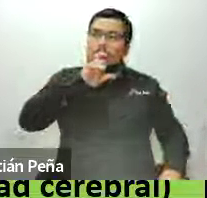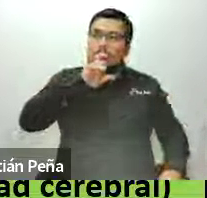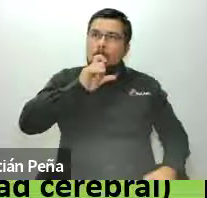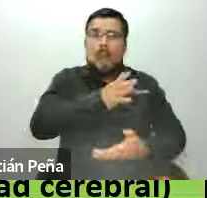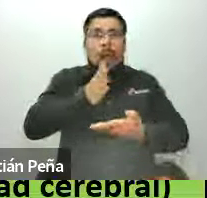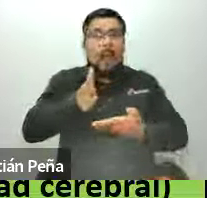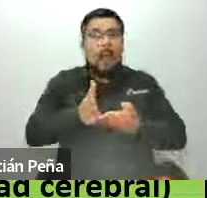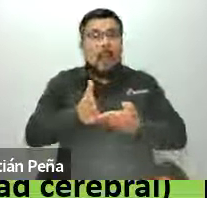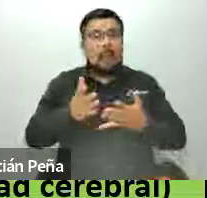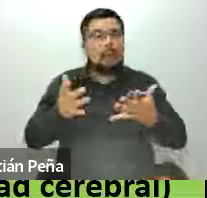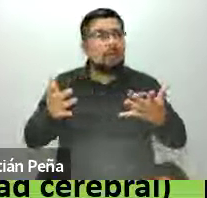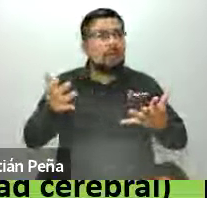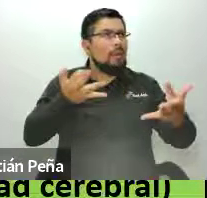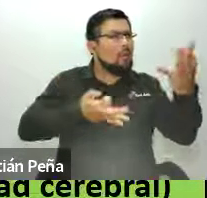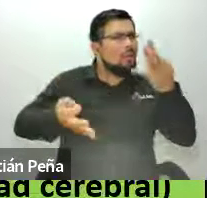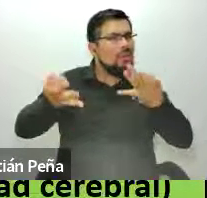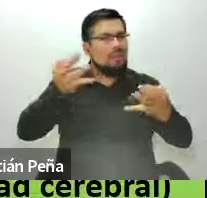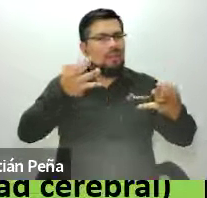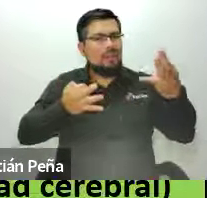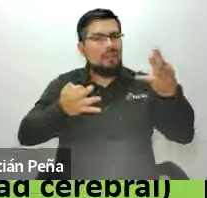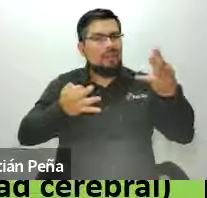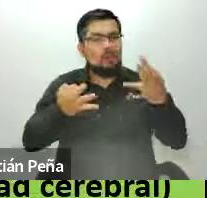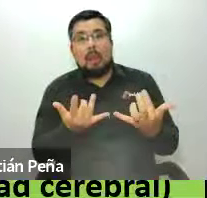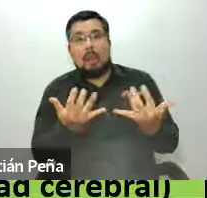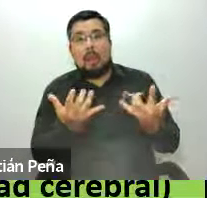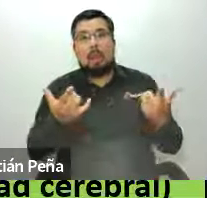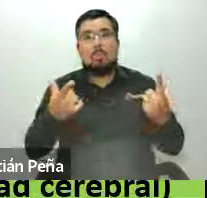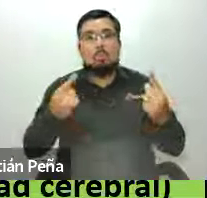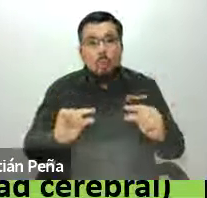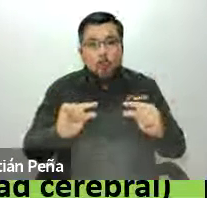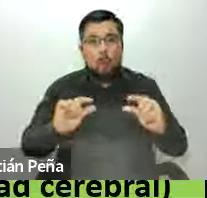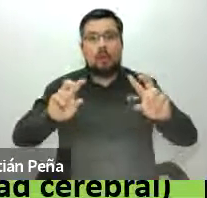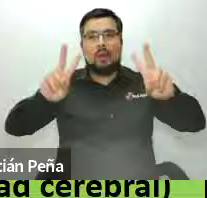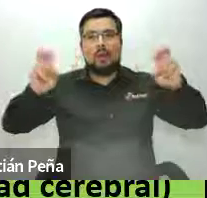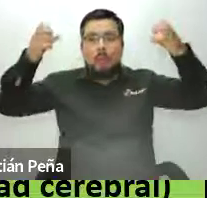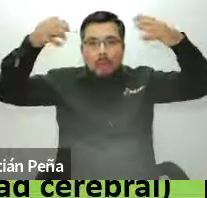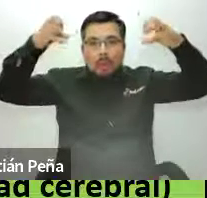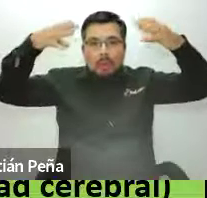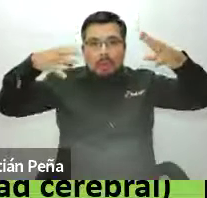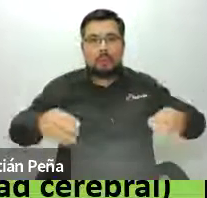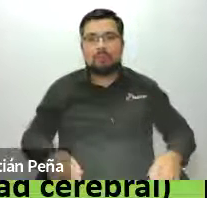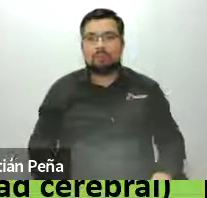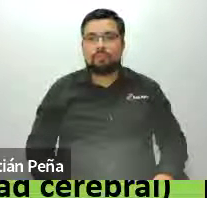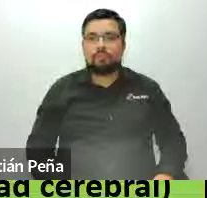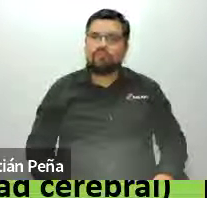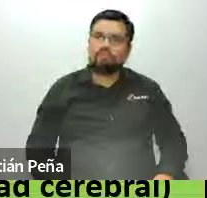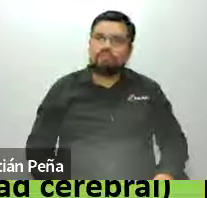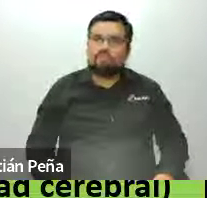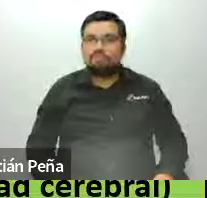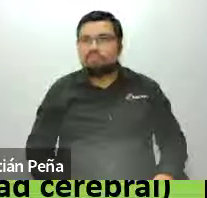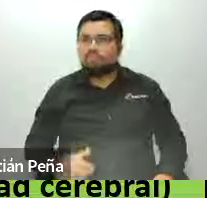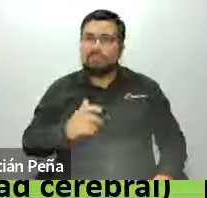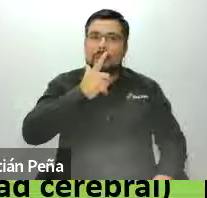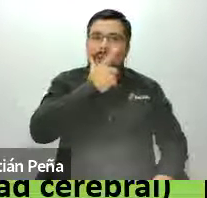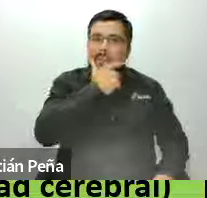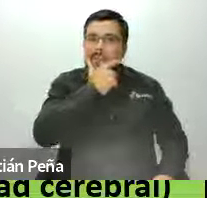súper bajas expectativas en el aprendizaje. Entonces, nos cuestionaba mucho. Entonces, nosotros les queremos